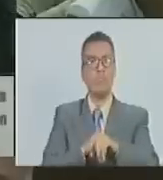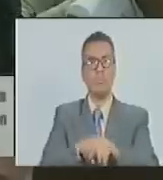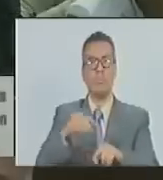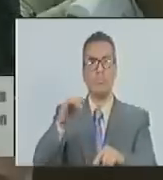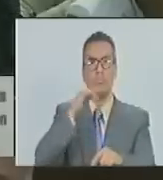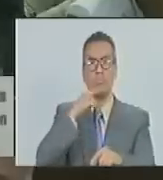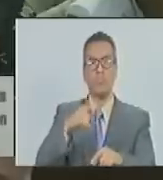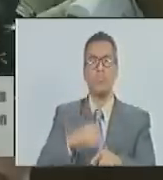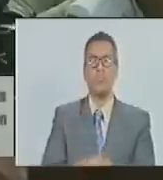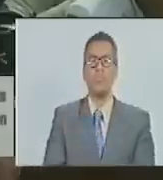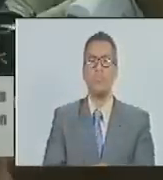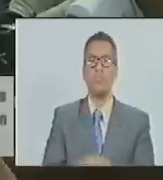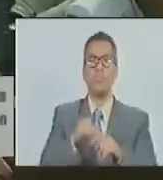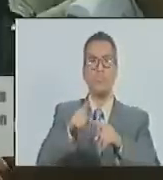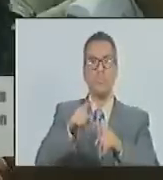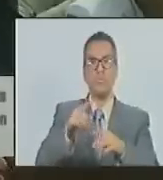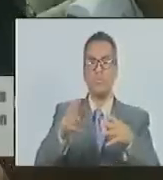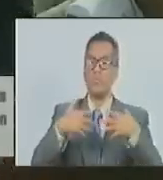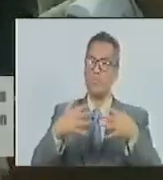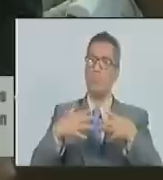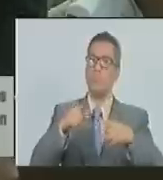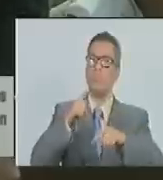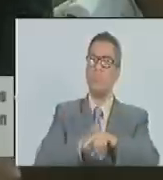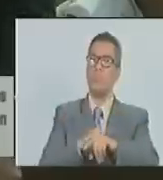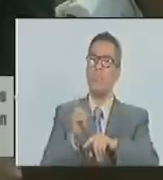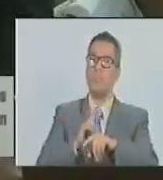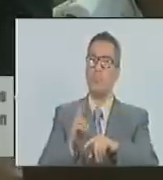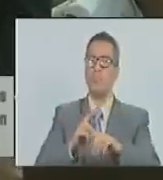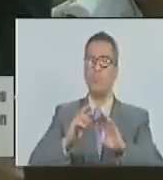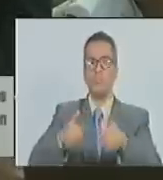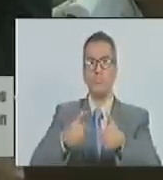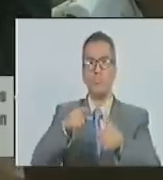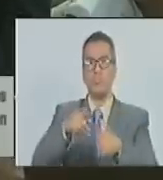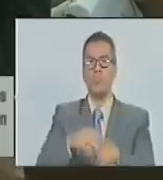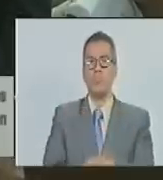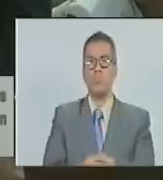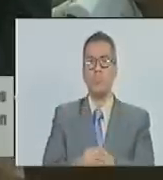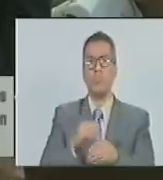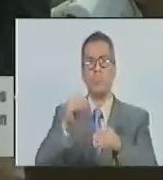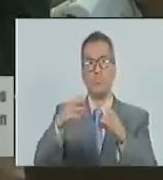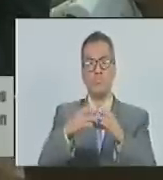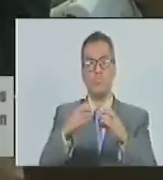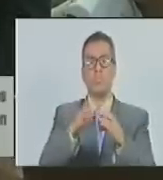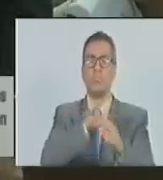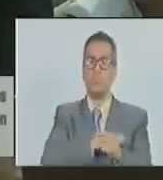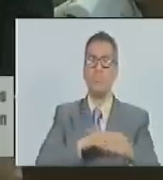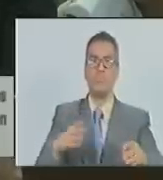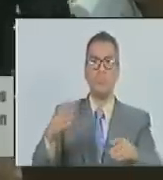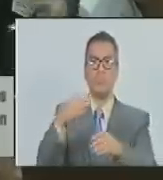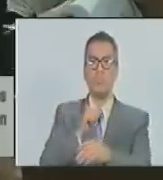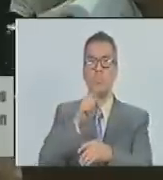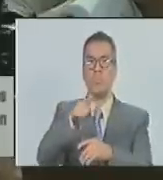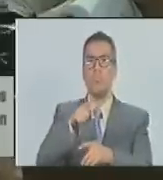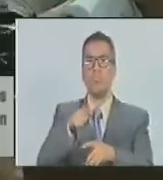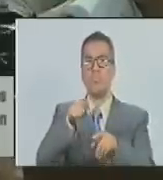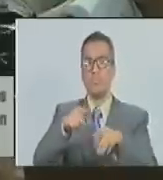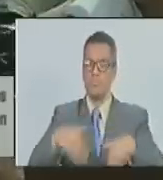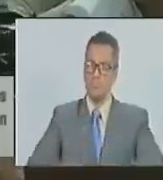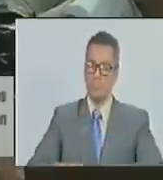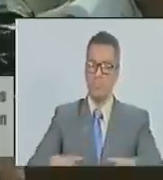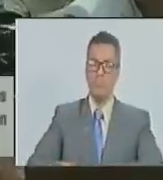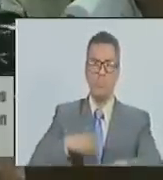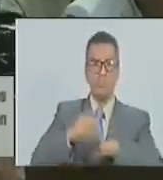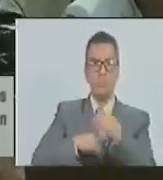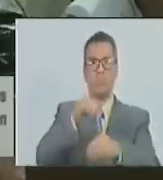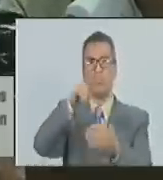demanda. Y debemos con premura entonces activar este comité para lograr, con el mismo esfuerzo que se hizo